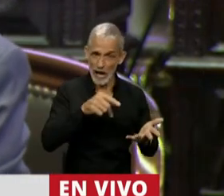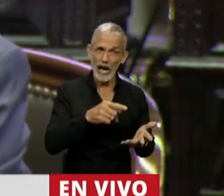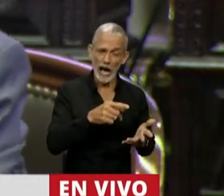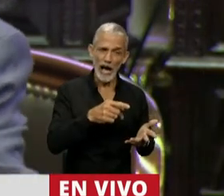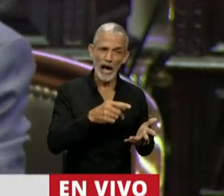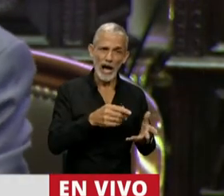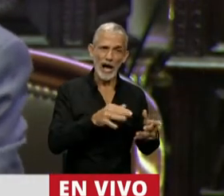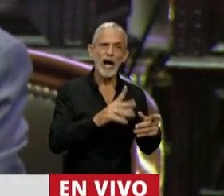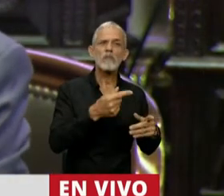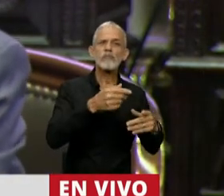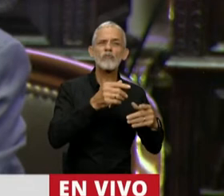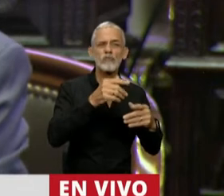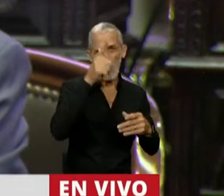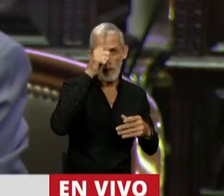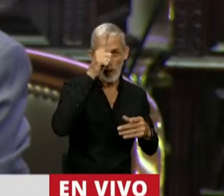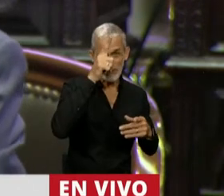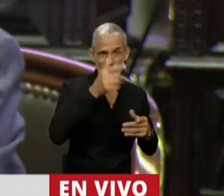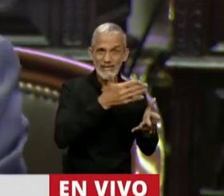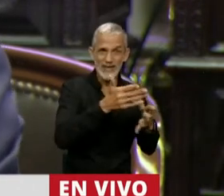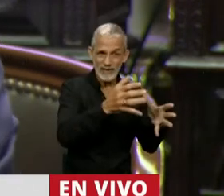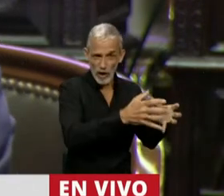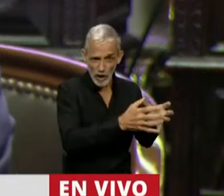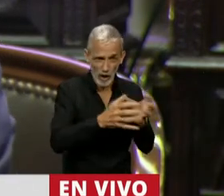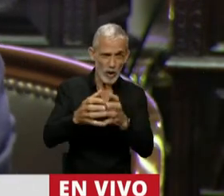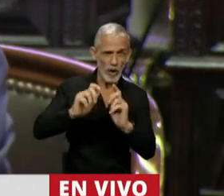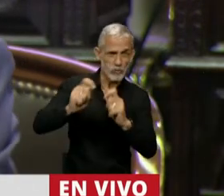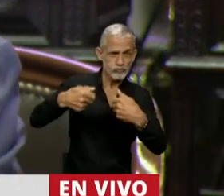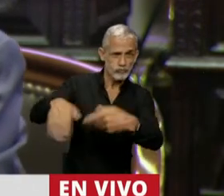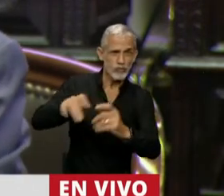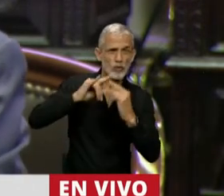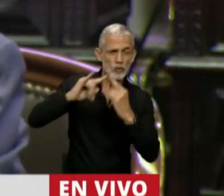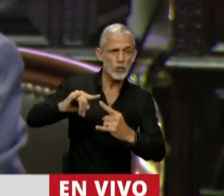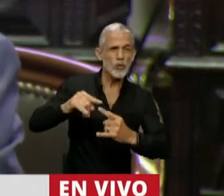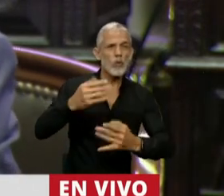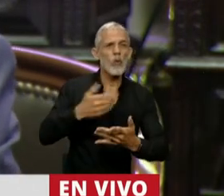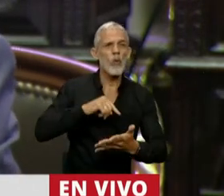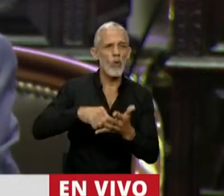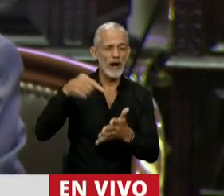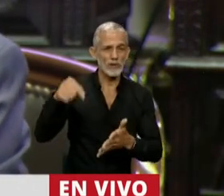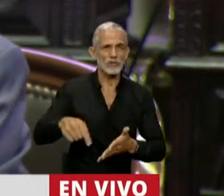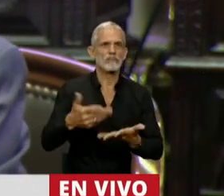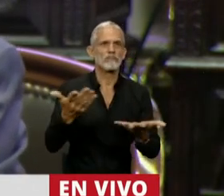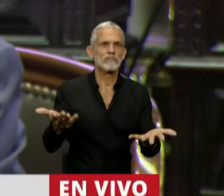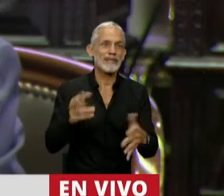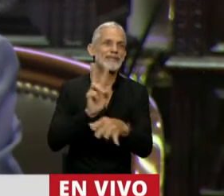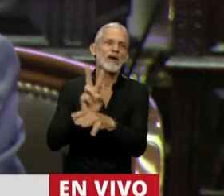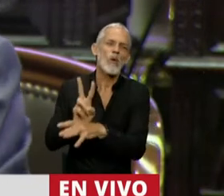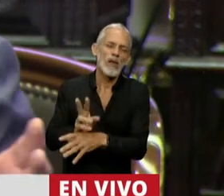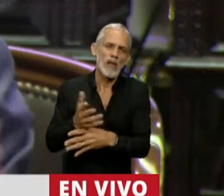transferencia de funciones y de servicios importantísimas, nada menos que la función de